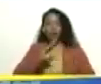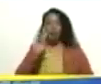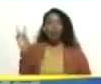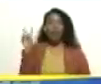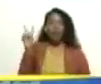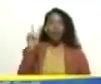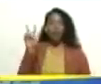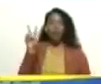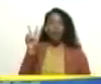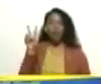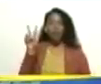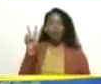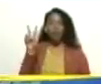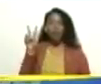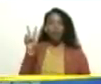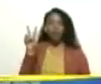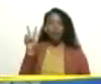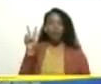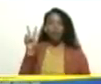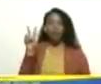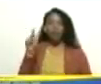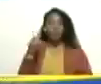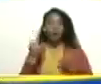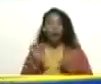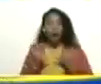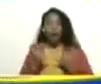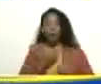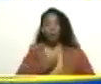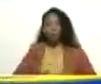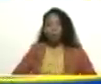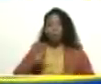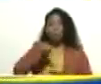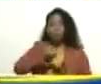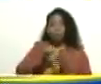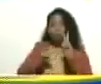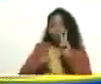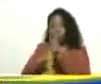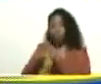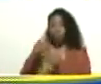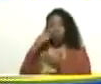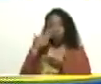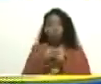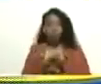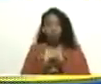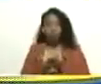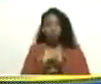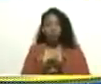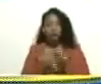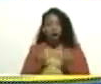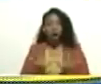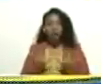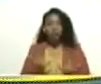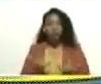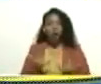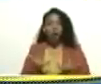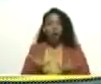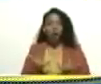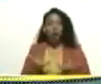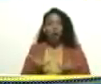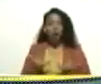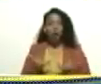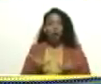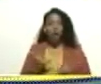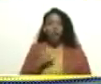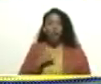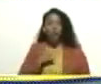estamos ahora presidente certificando lo que va a hacer la cuarta reserva